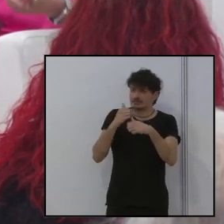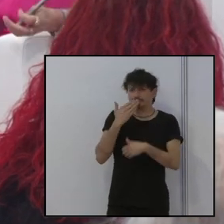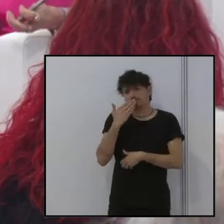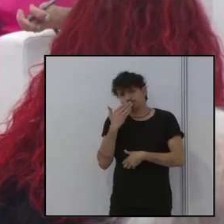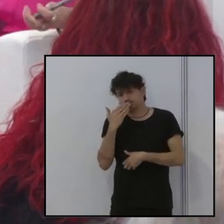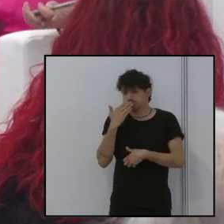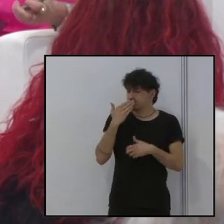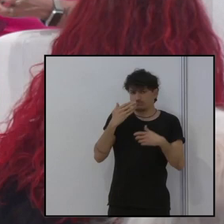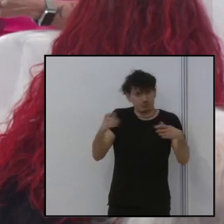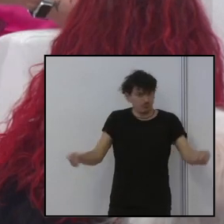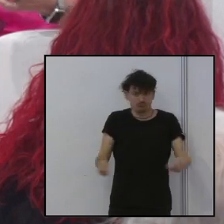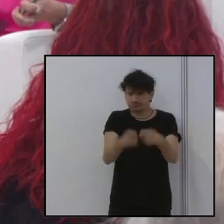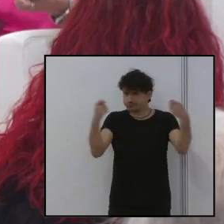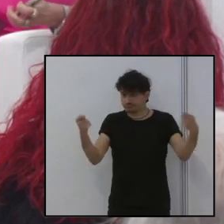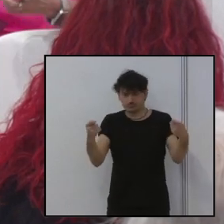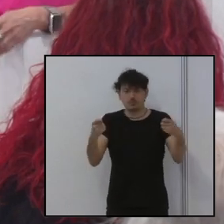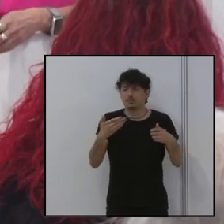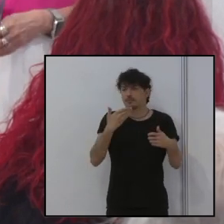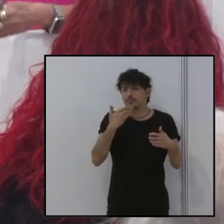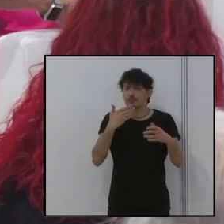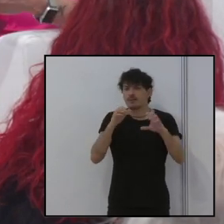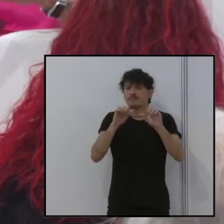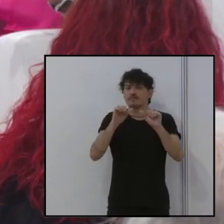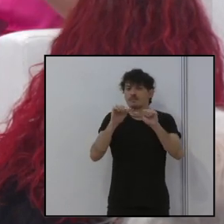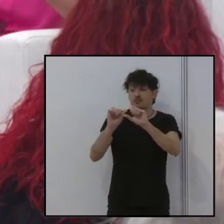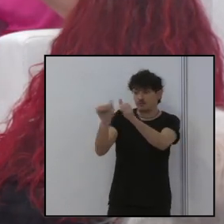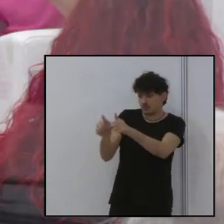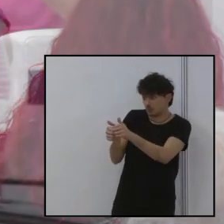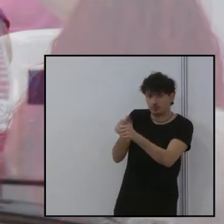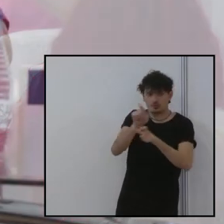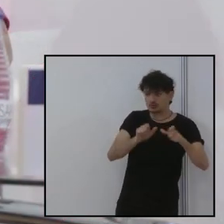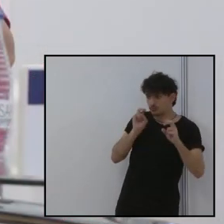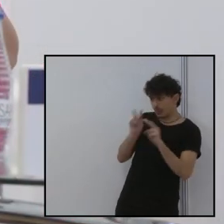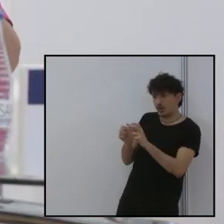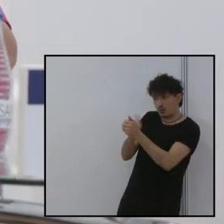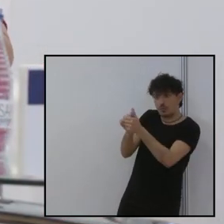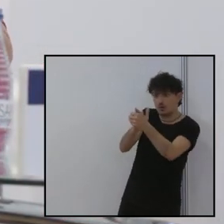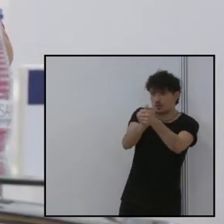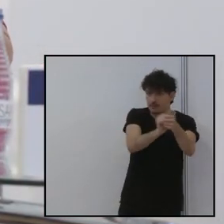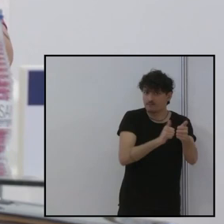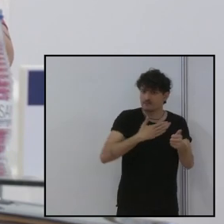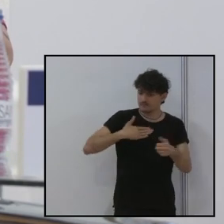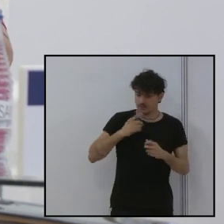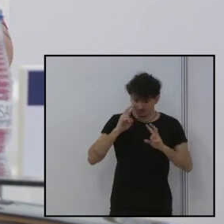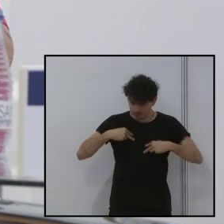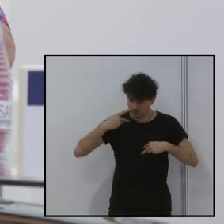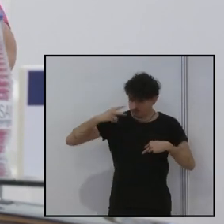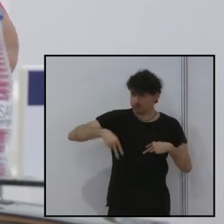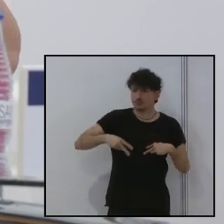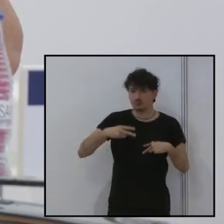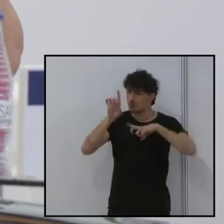yo creo que eso hace un efecto modelo muy grande, ¿no? Pero además es que la gente está deseando poder reconocerse, como digo,